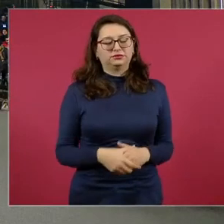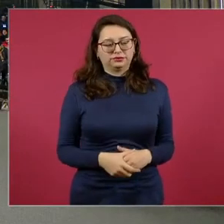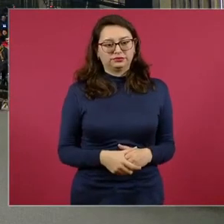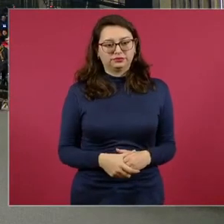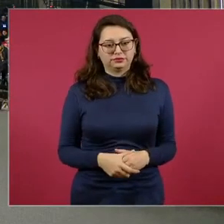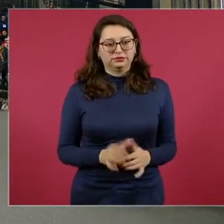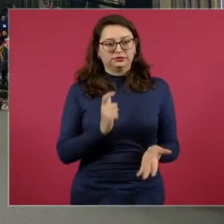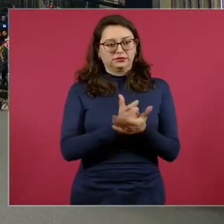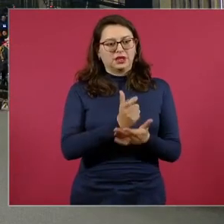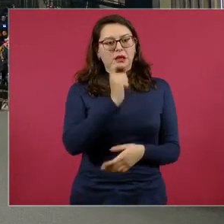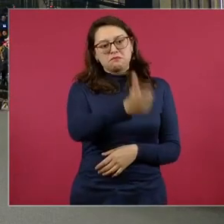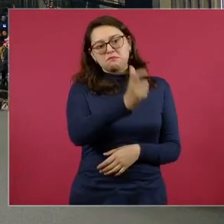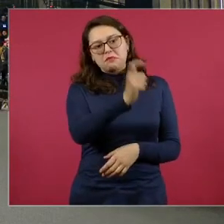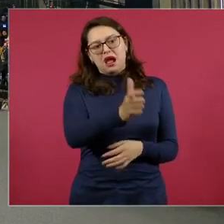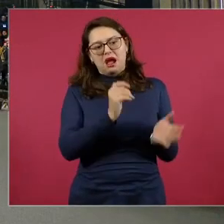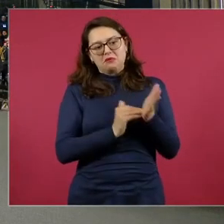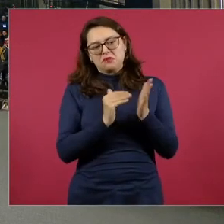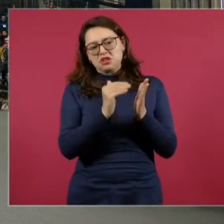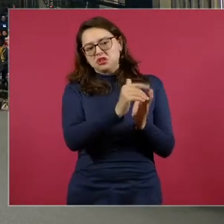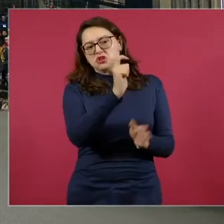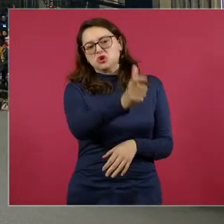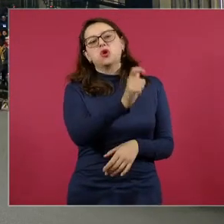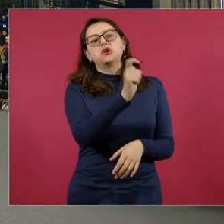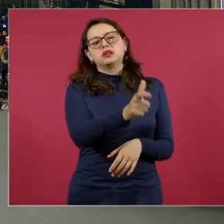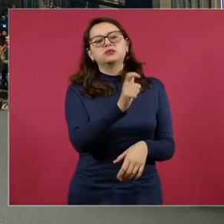porque de esa manera